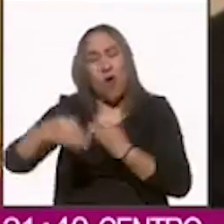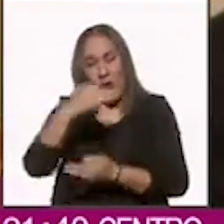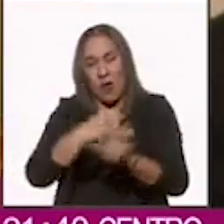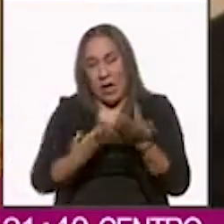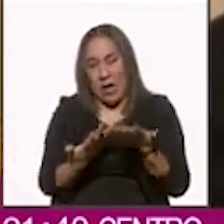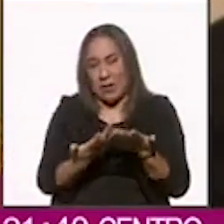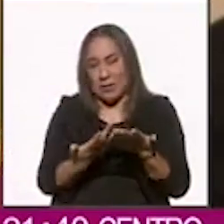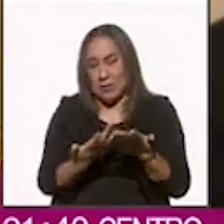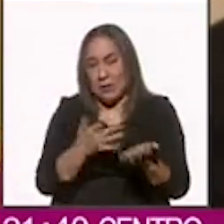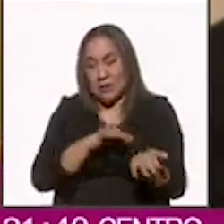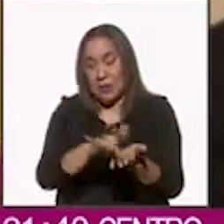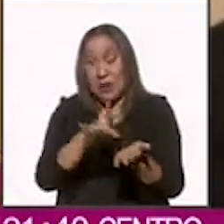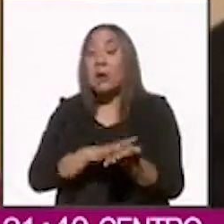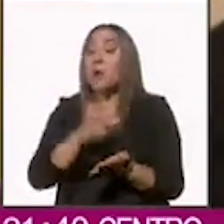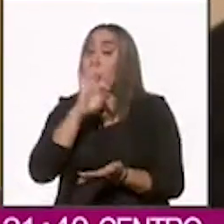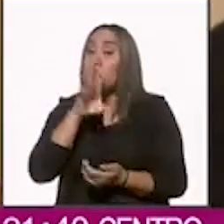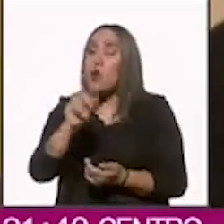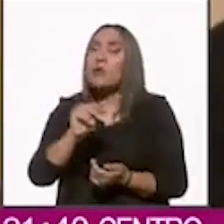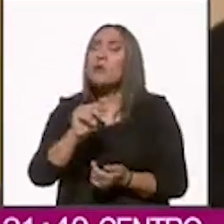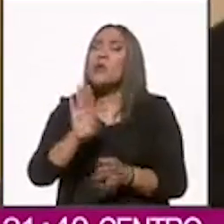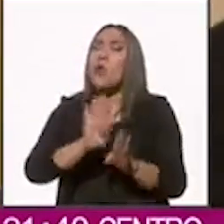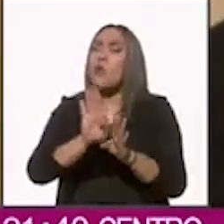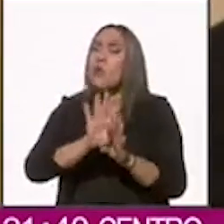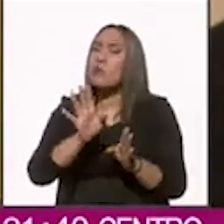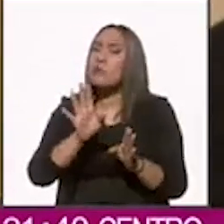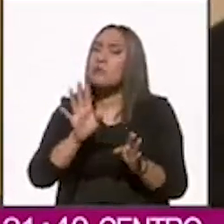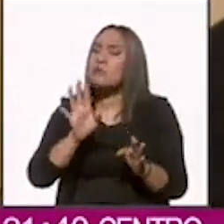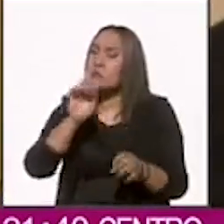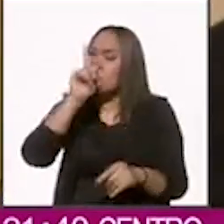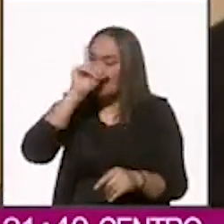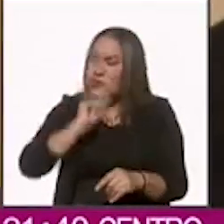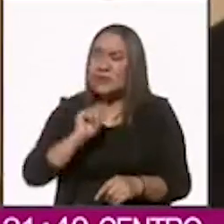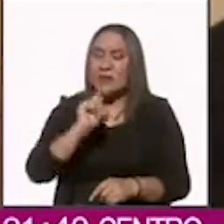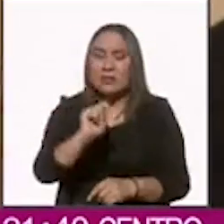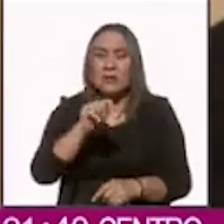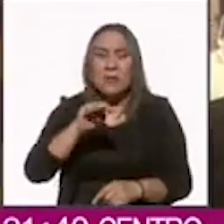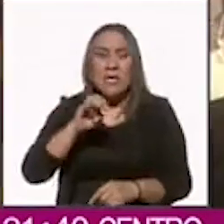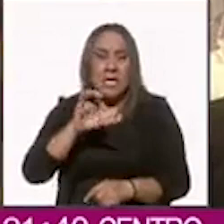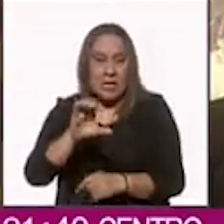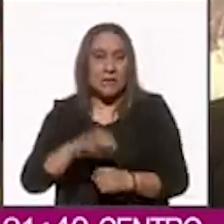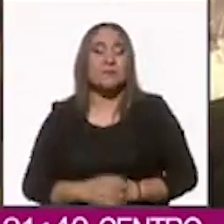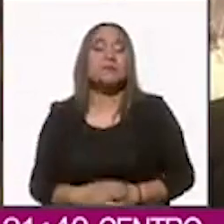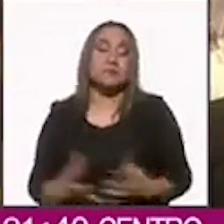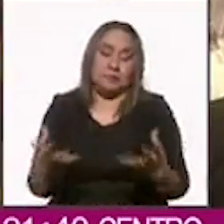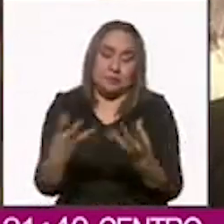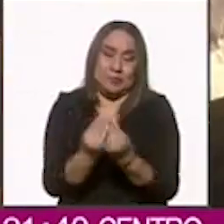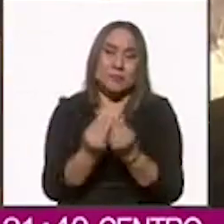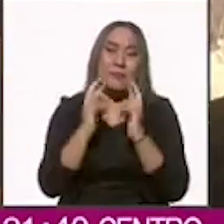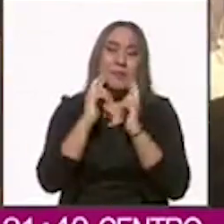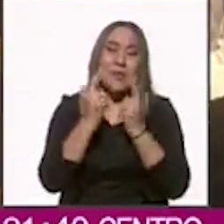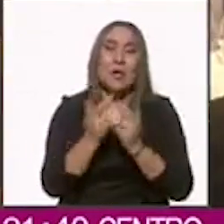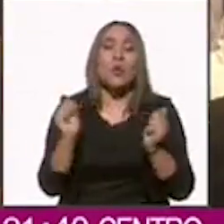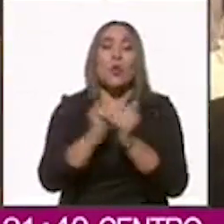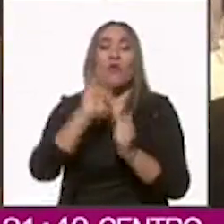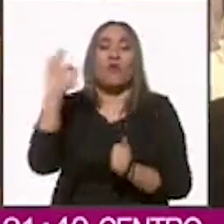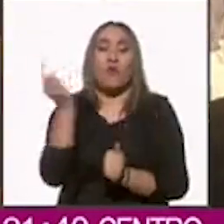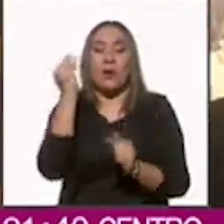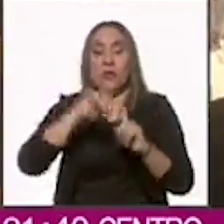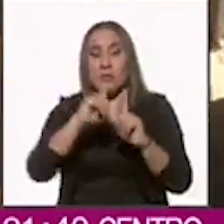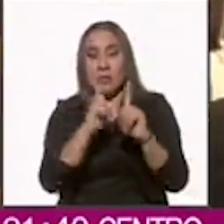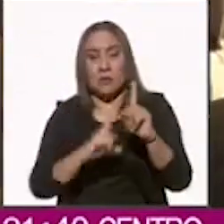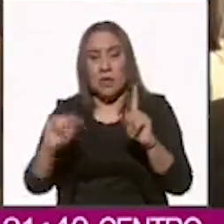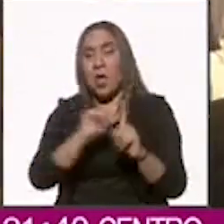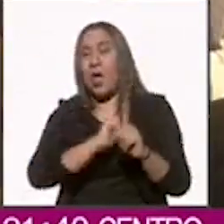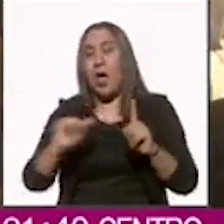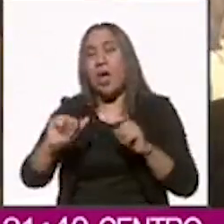no sería violatorio del tratado del TEMEC, ¿no? Entonces, bueno, imagínense. Reunida con la Confederación Nacional de